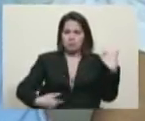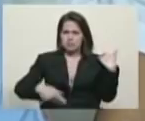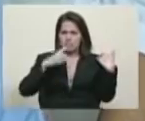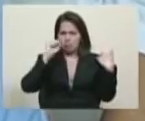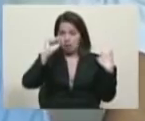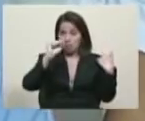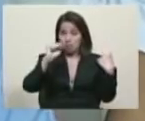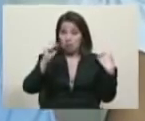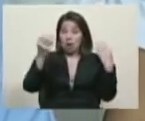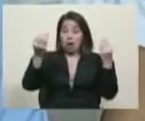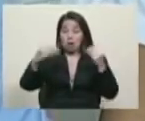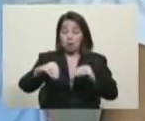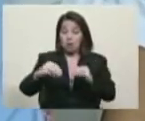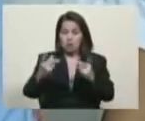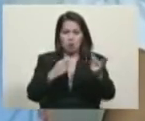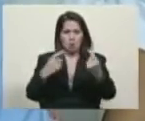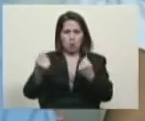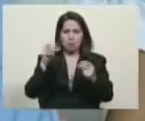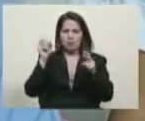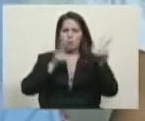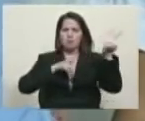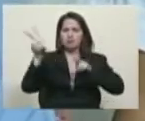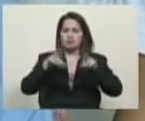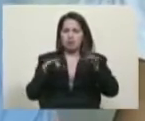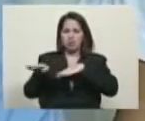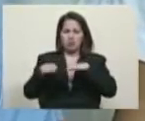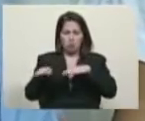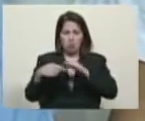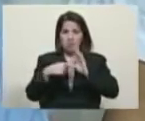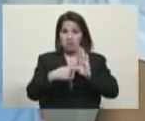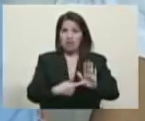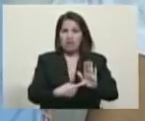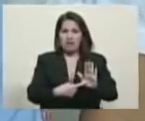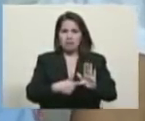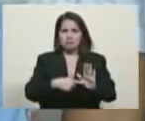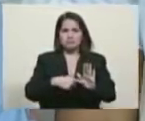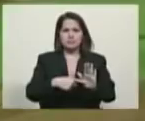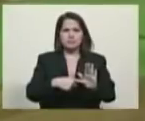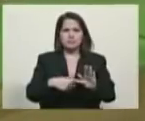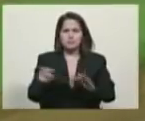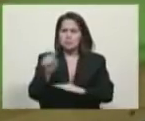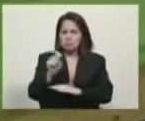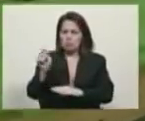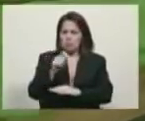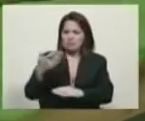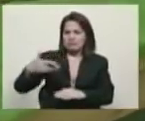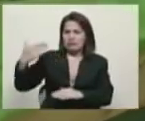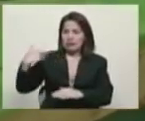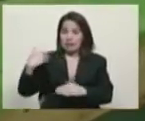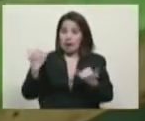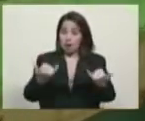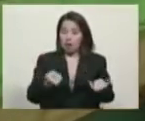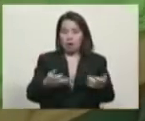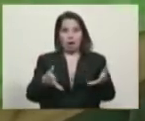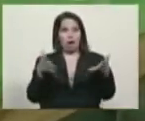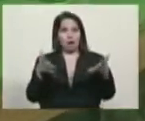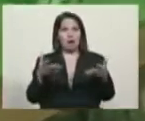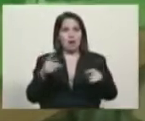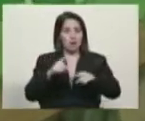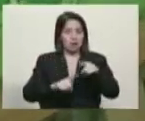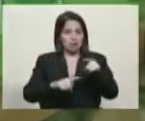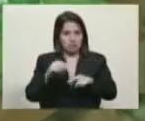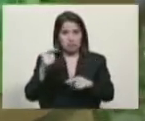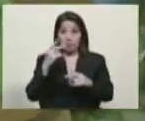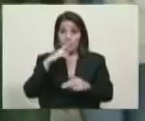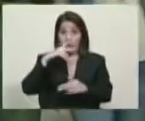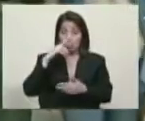dieron unos acuerdos económicos entre el gobierno y la empresa privada y hoy estamos aquí a pocos meses celebrando esta victoria. Pero también queremos dar el derecho de palabra